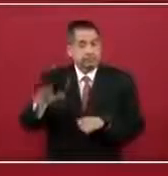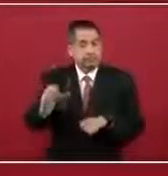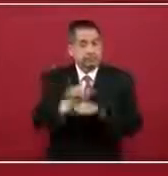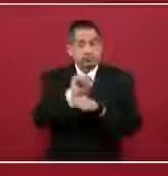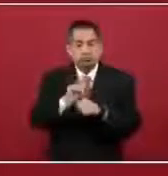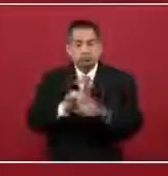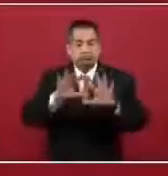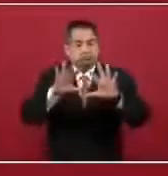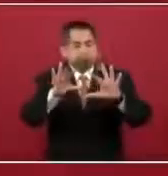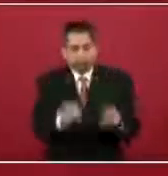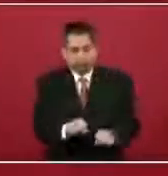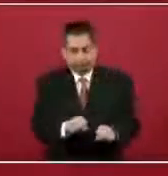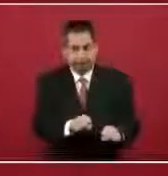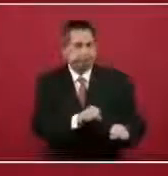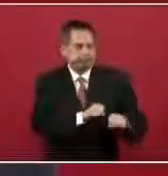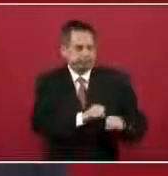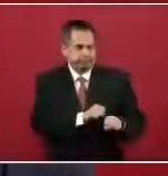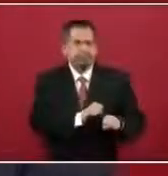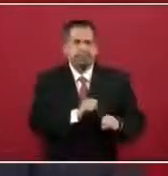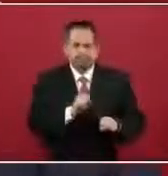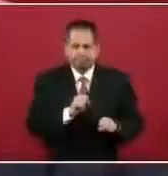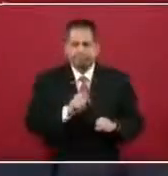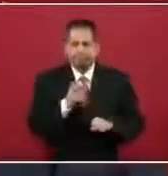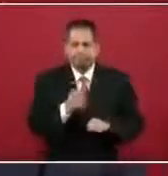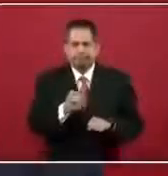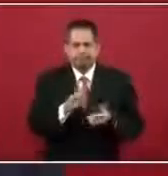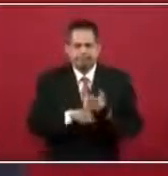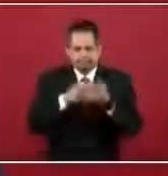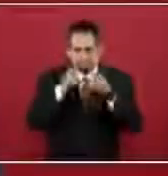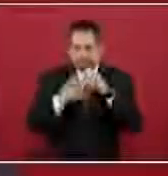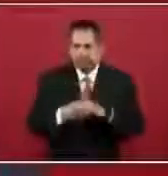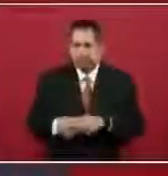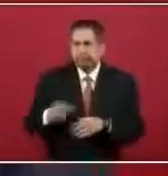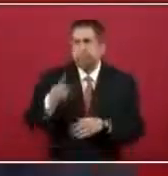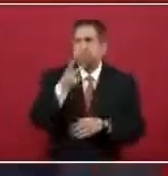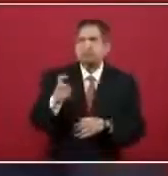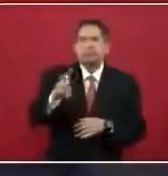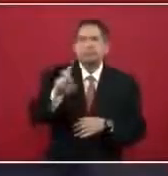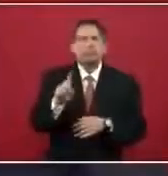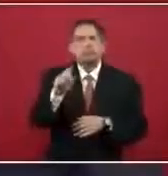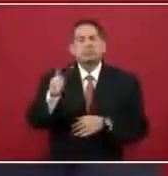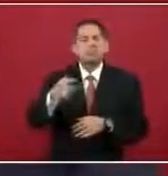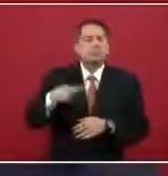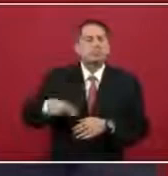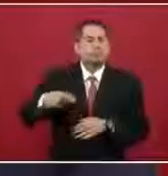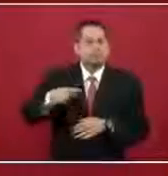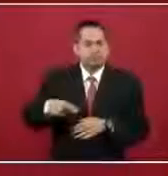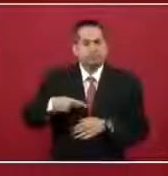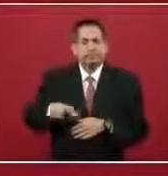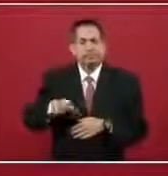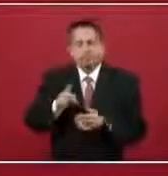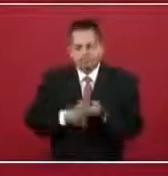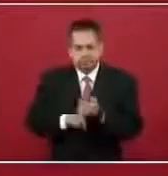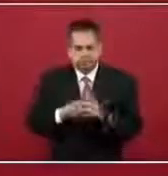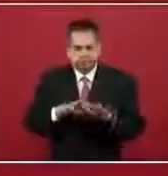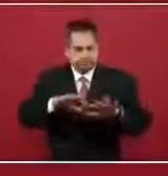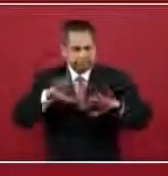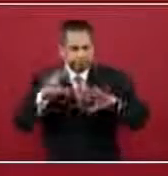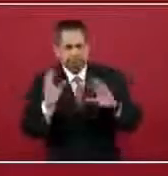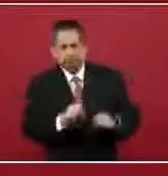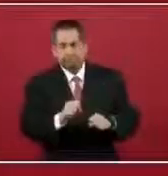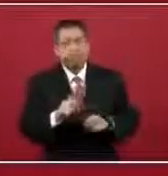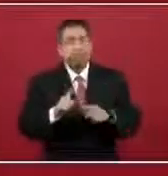Derivado de las acciones contra el robo de combustible, el secretario de Seguridad, Alfonso Durazo, informó que hay 236